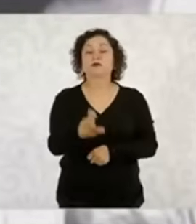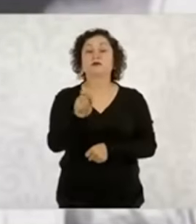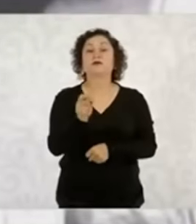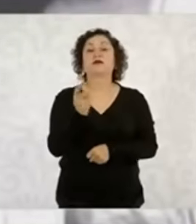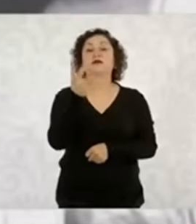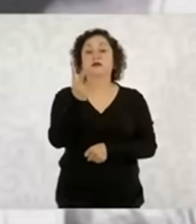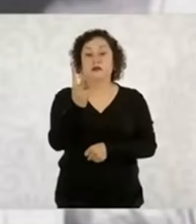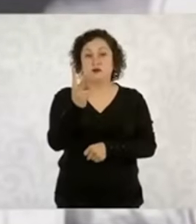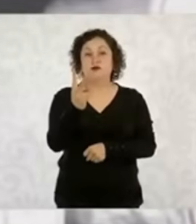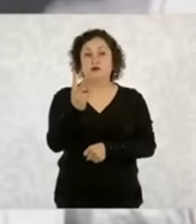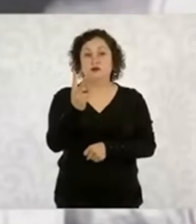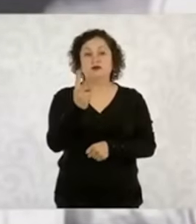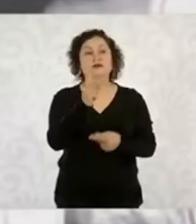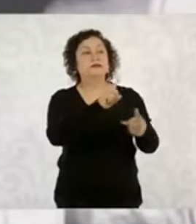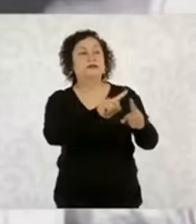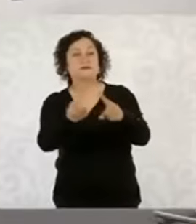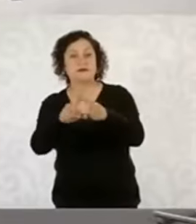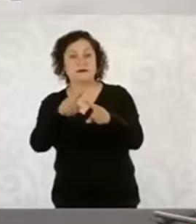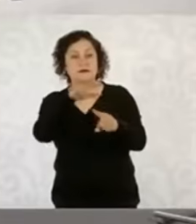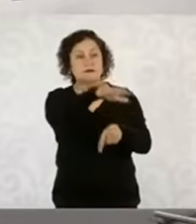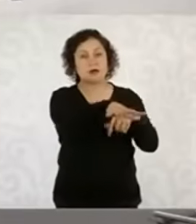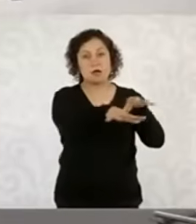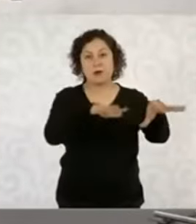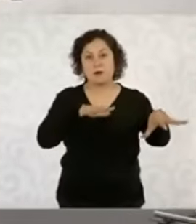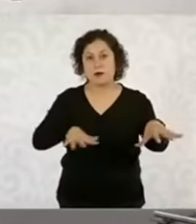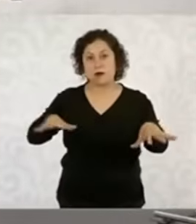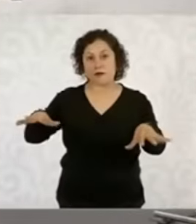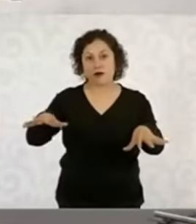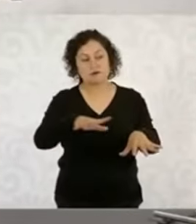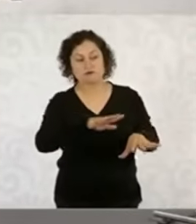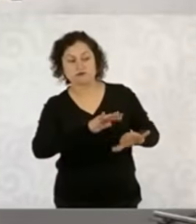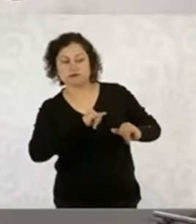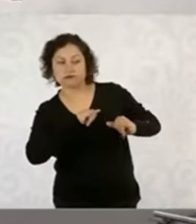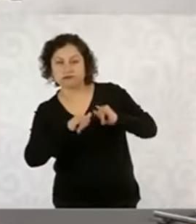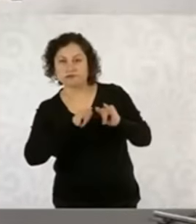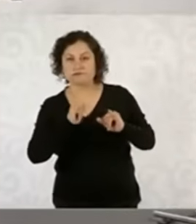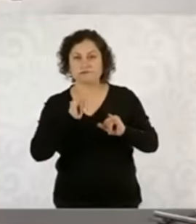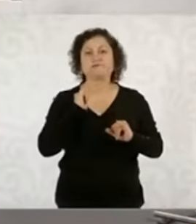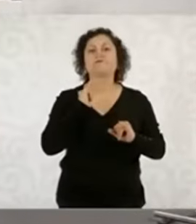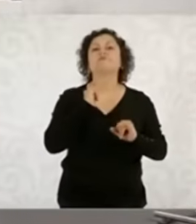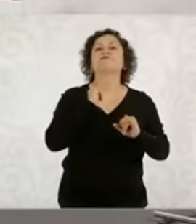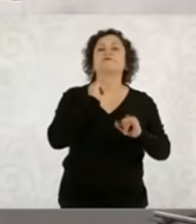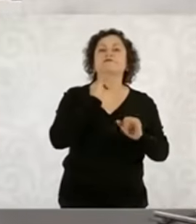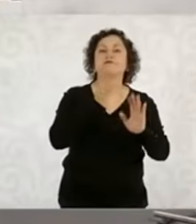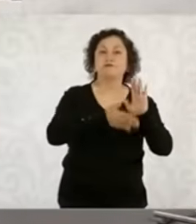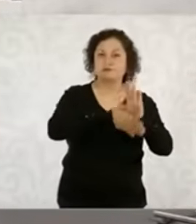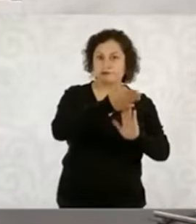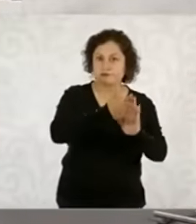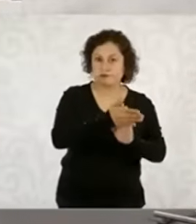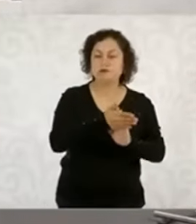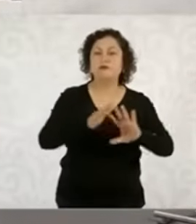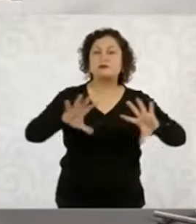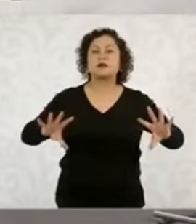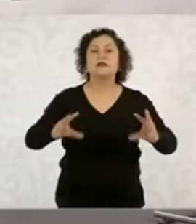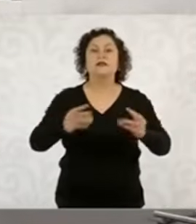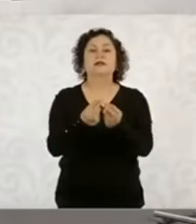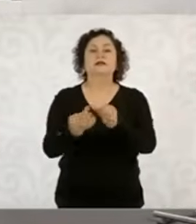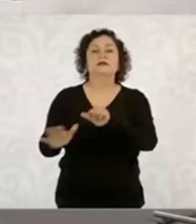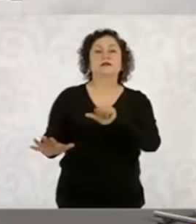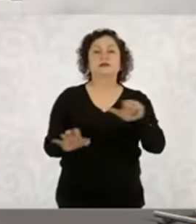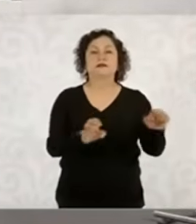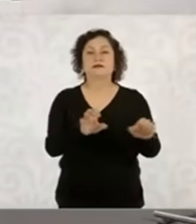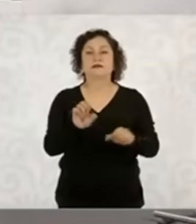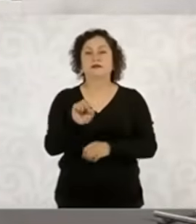predios para el desarrollo de las viviendas que suman 688 hectáreas, que